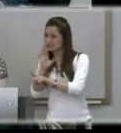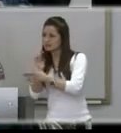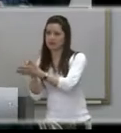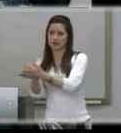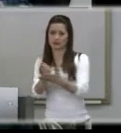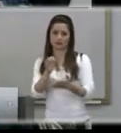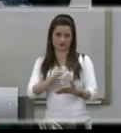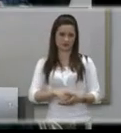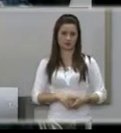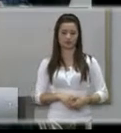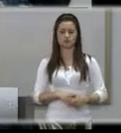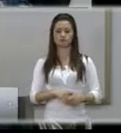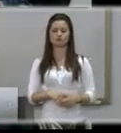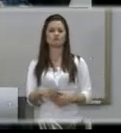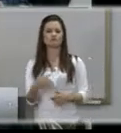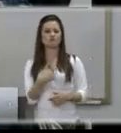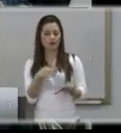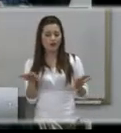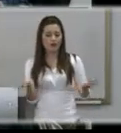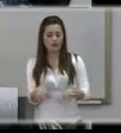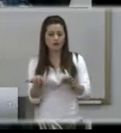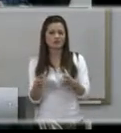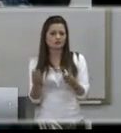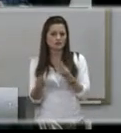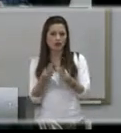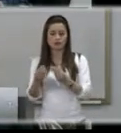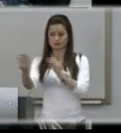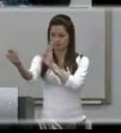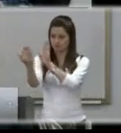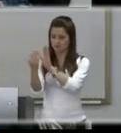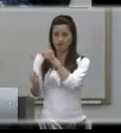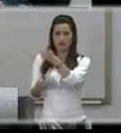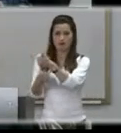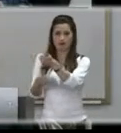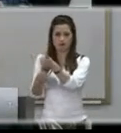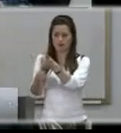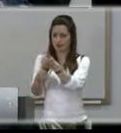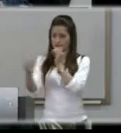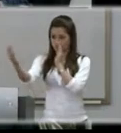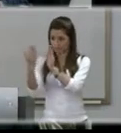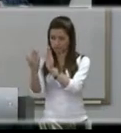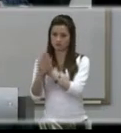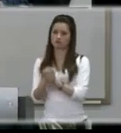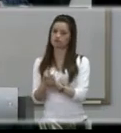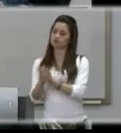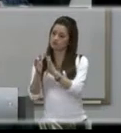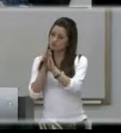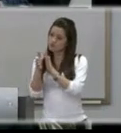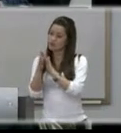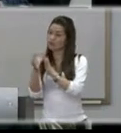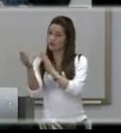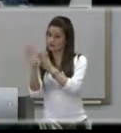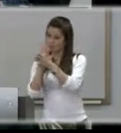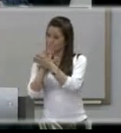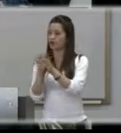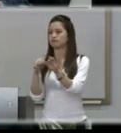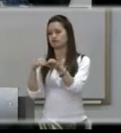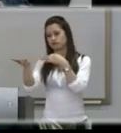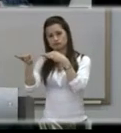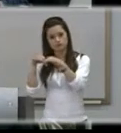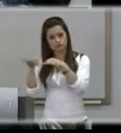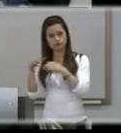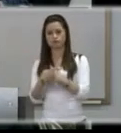El tipo de acciones que hacemos nosotros es: prestamos asesoría directa, representación, llevamos casos de personas, hacemos